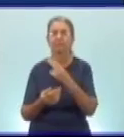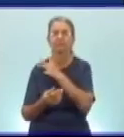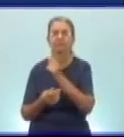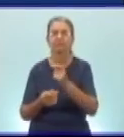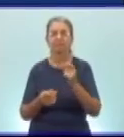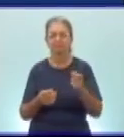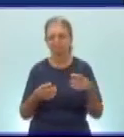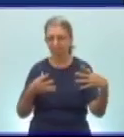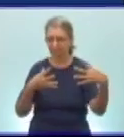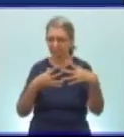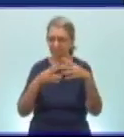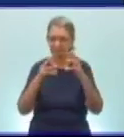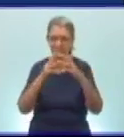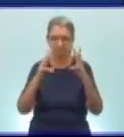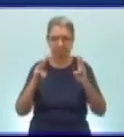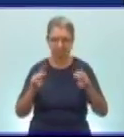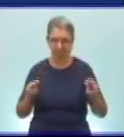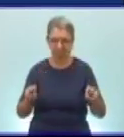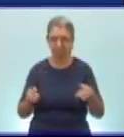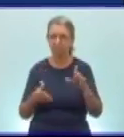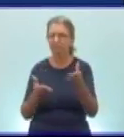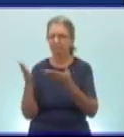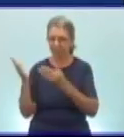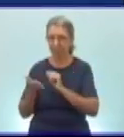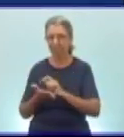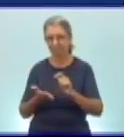línea. Les dejo unos instantes para que los copien.